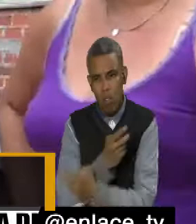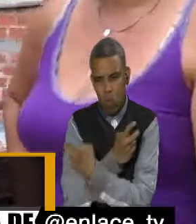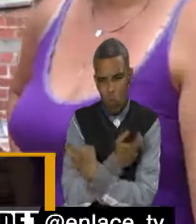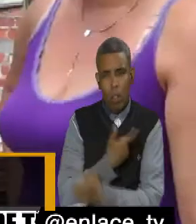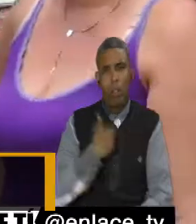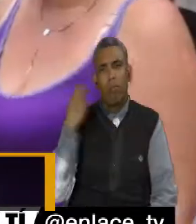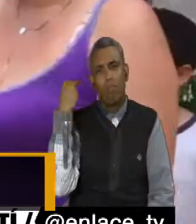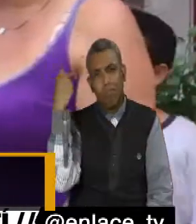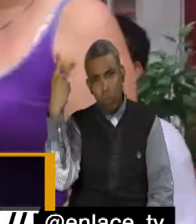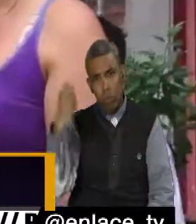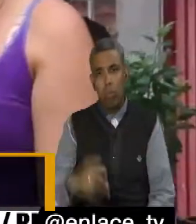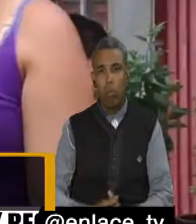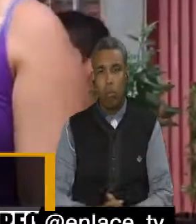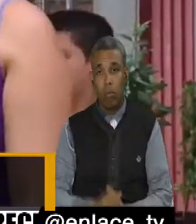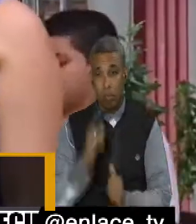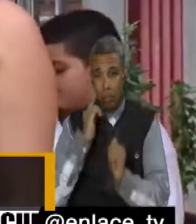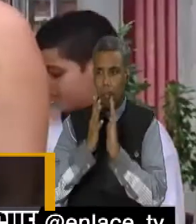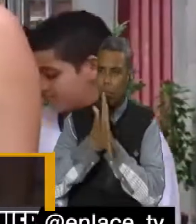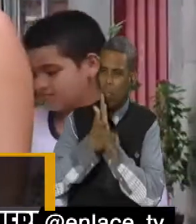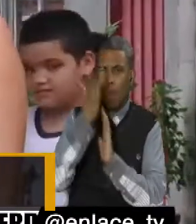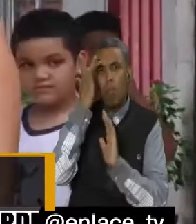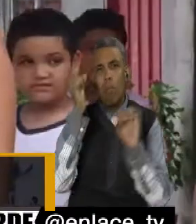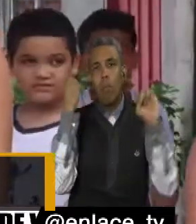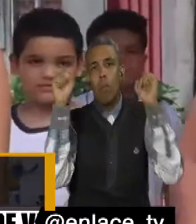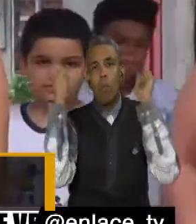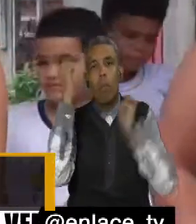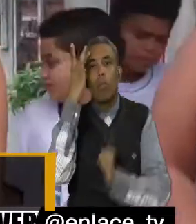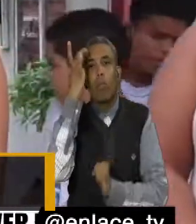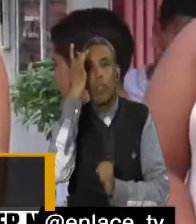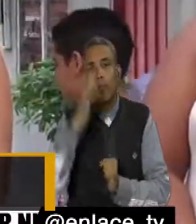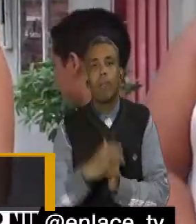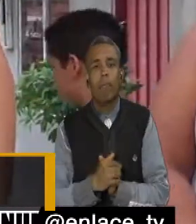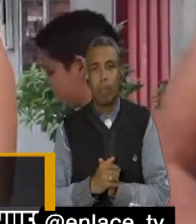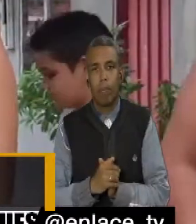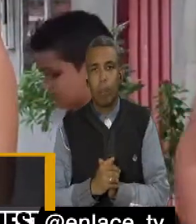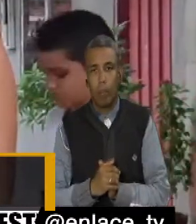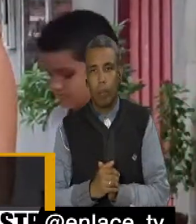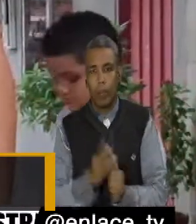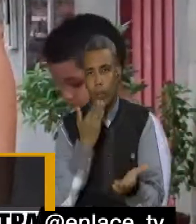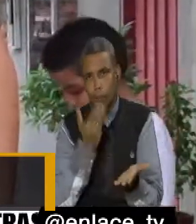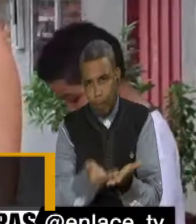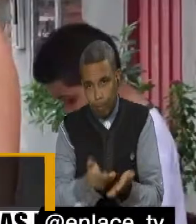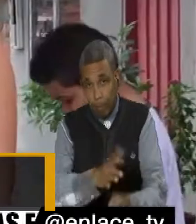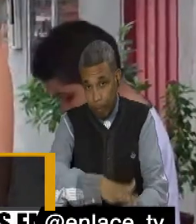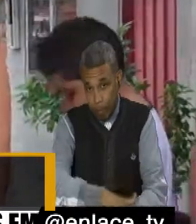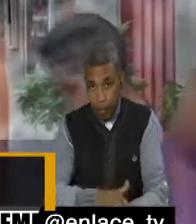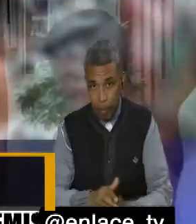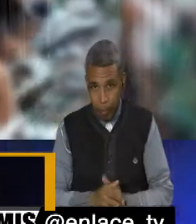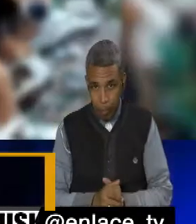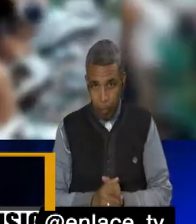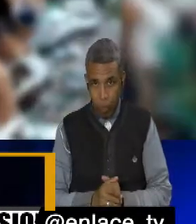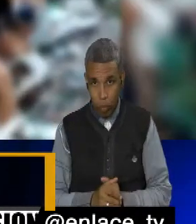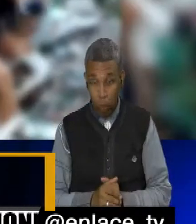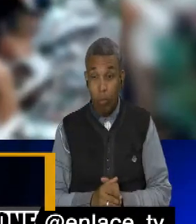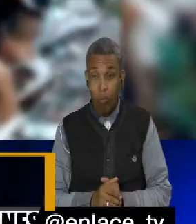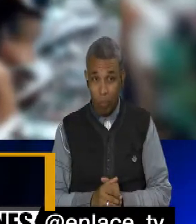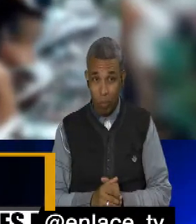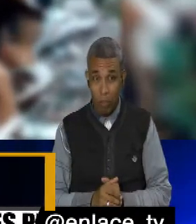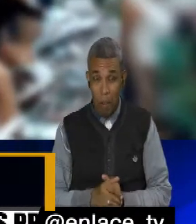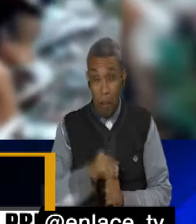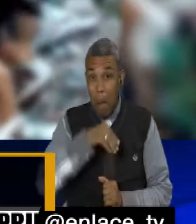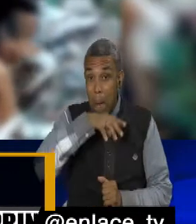pasando y qué les preocupa a ustedes con esa situación. Pues primeramente, buenas tardes, lo que más nos preocupa es el envenenamiento tan